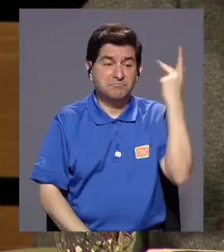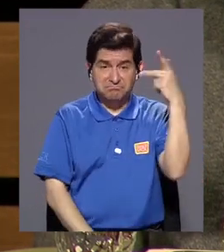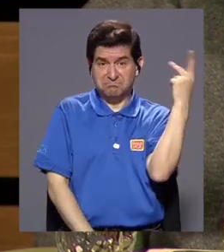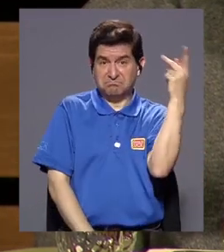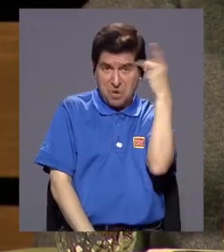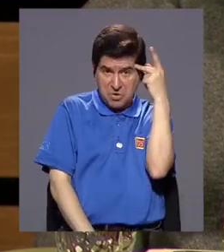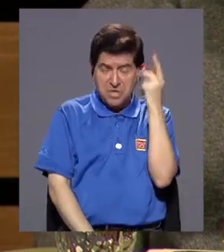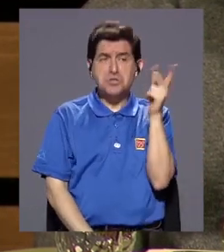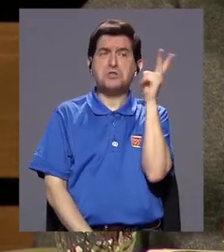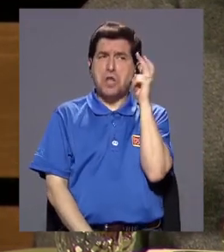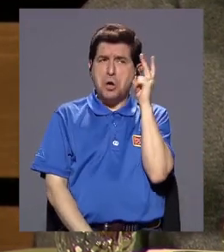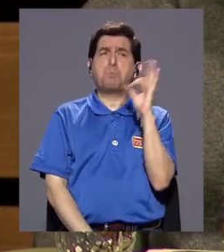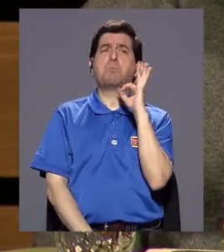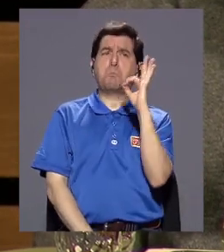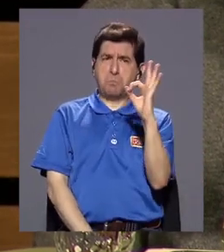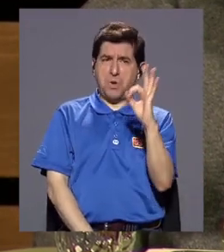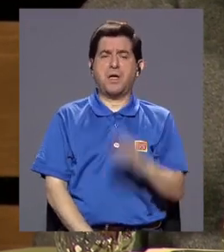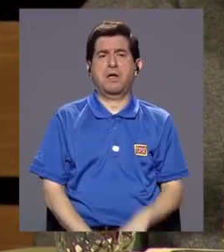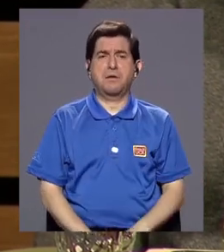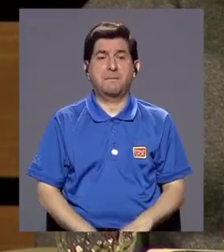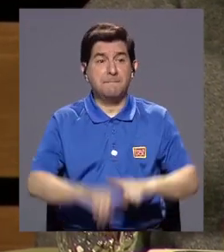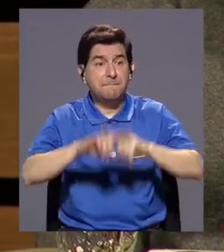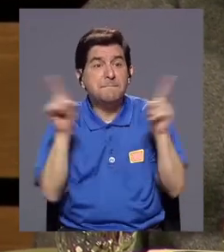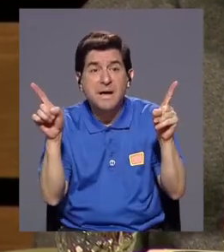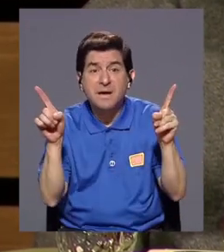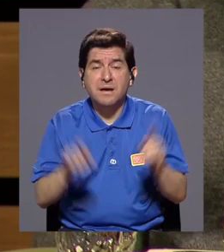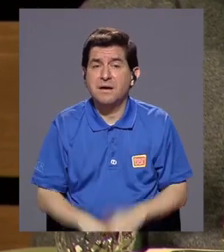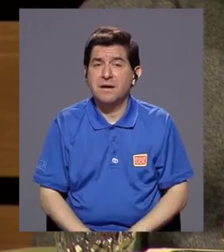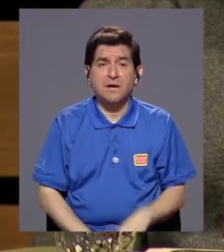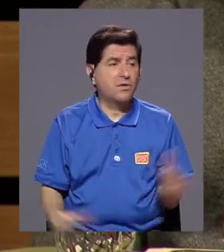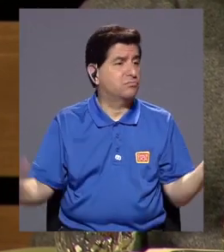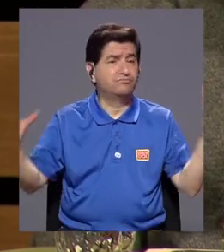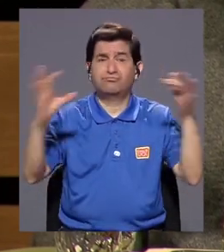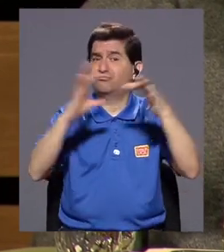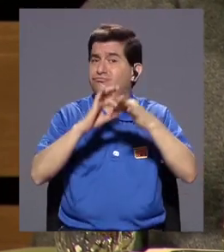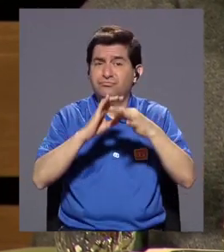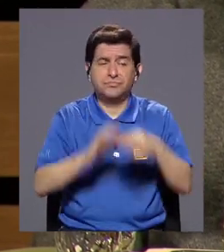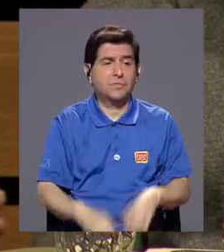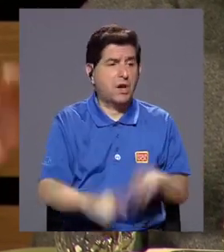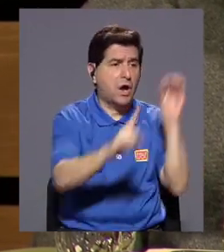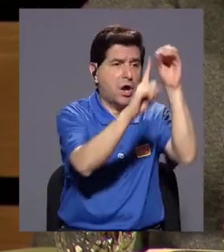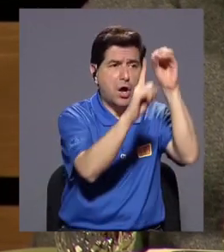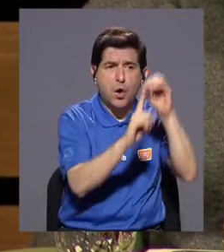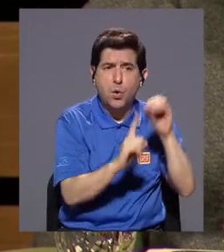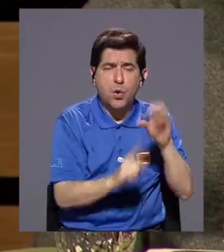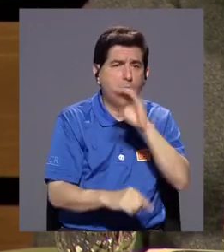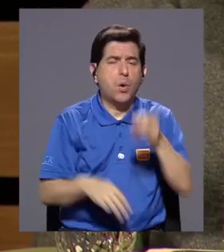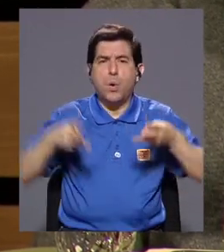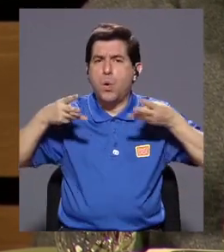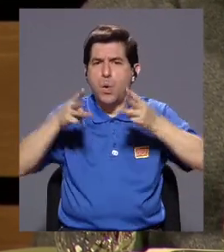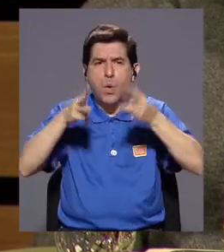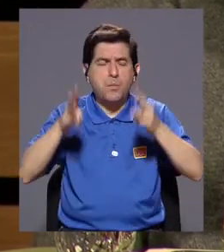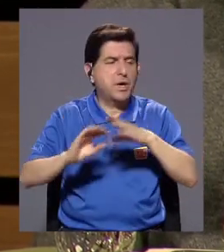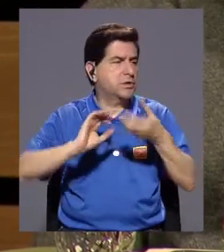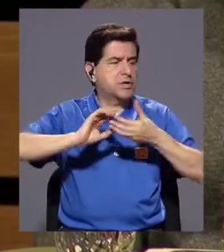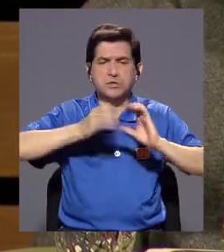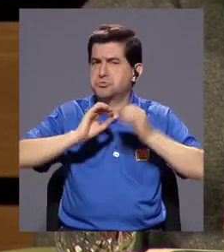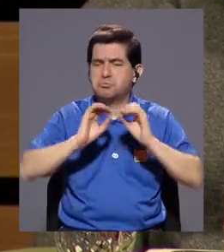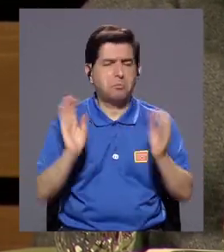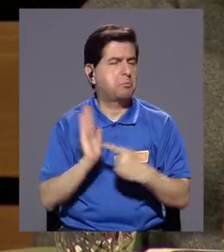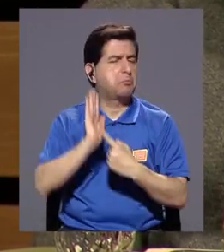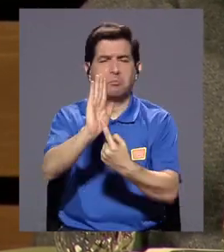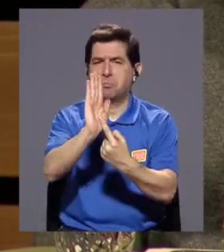prosa, pero que no están vinculadas ni a objetivos, ni a metas, ni a indicadores. Y por lo tanto es